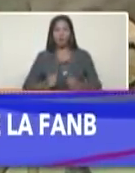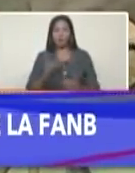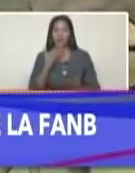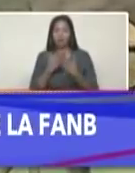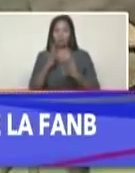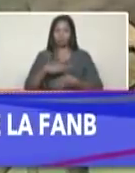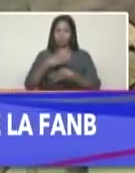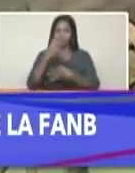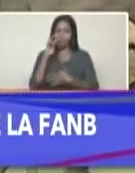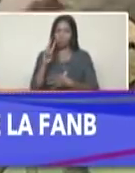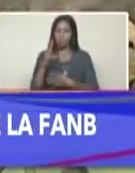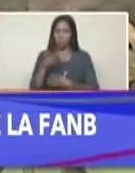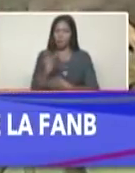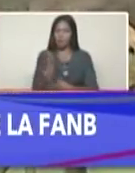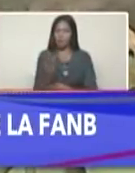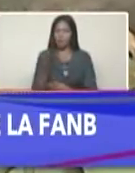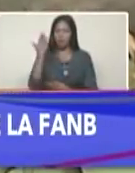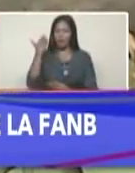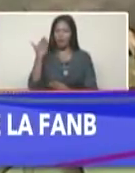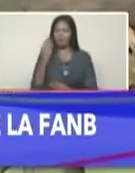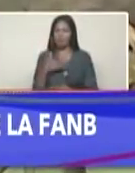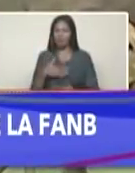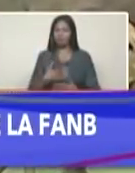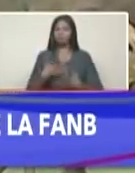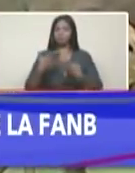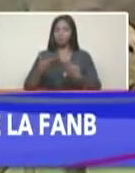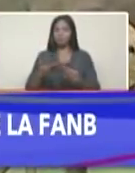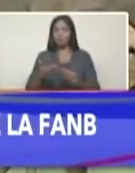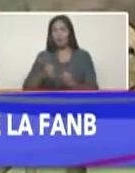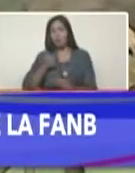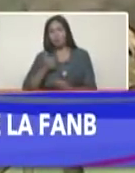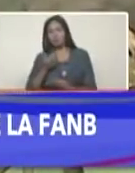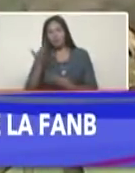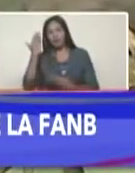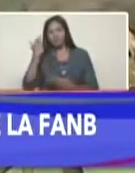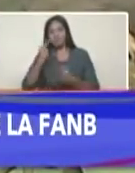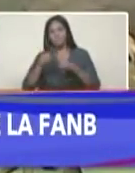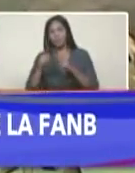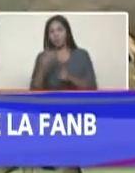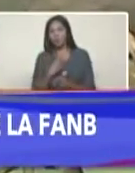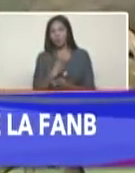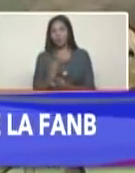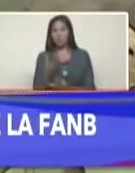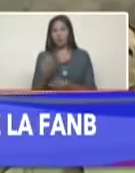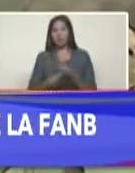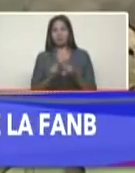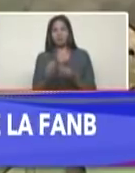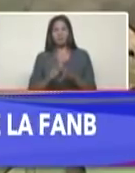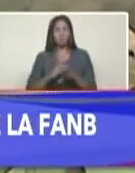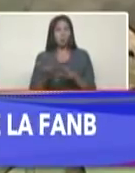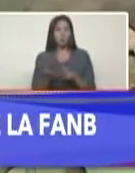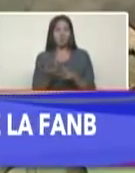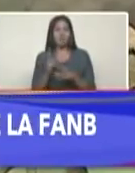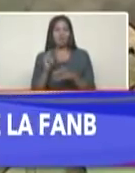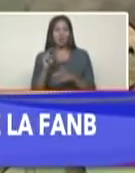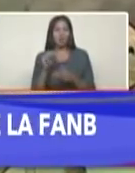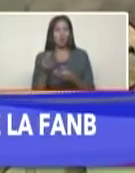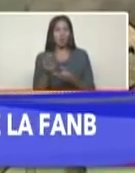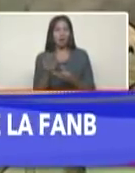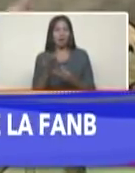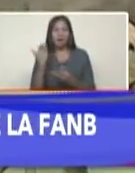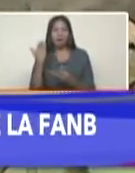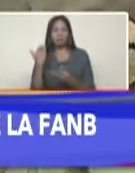interés en algo que había querido, había ofrecido en varias oportunidades y nunca había calado, porque no, realmente no es